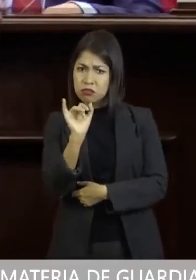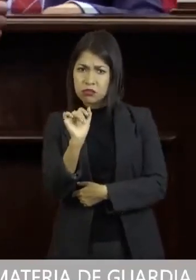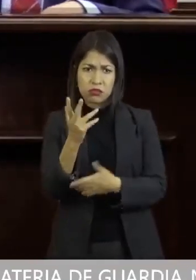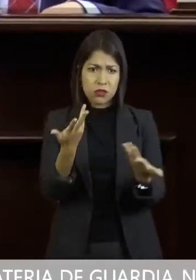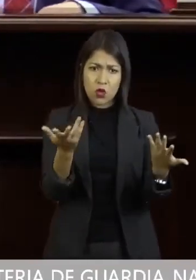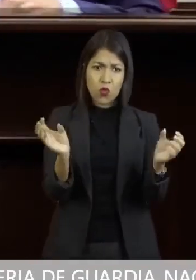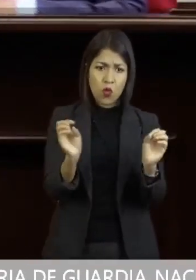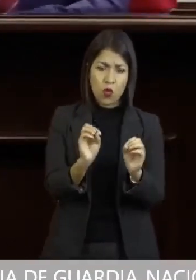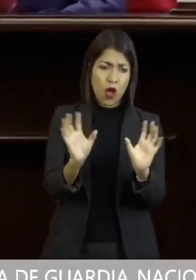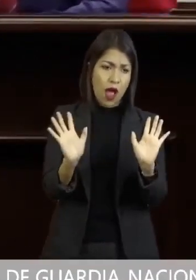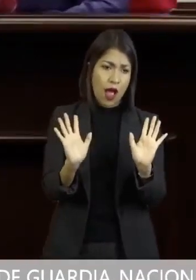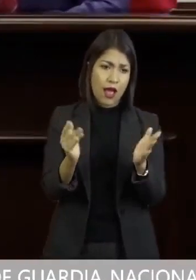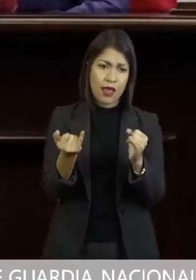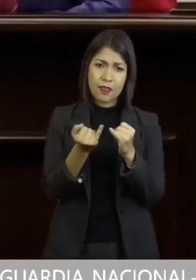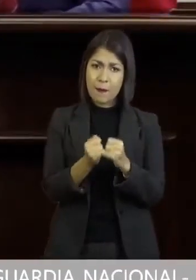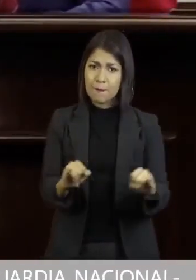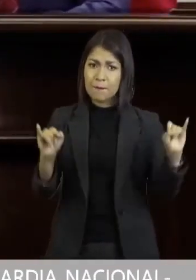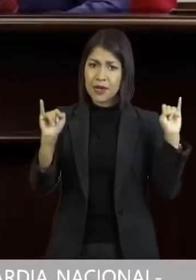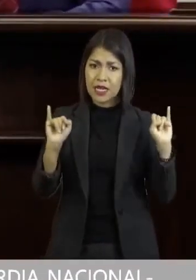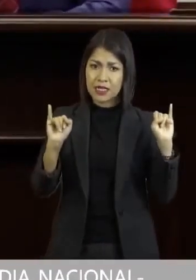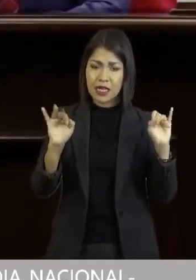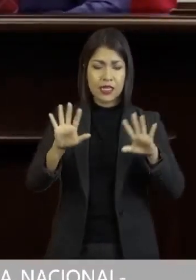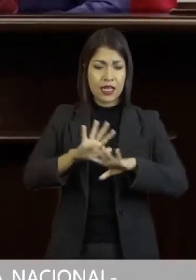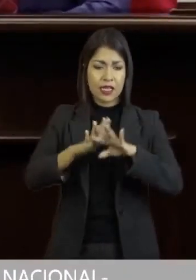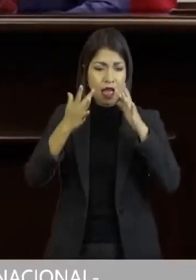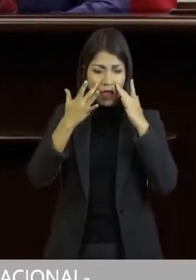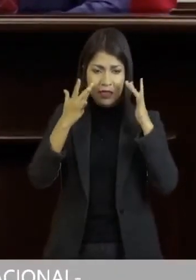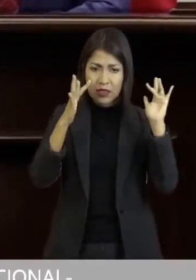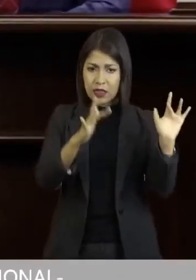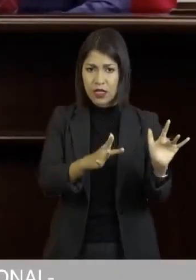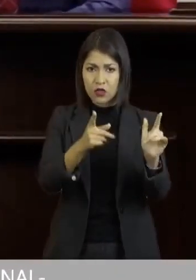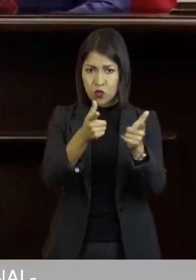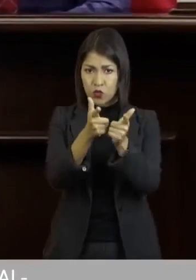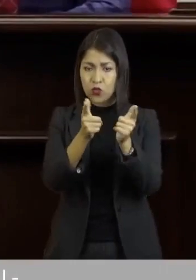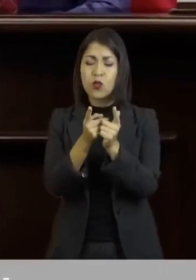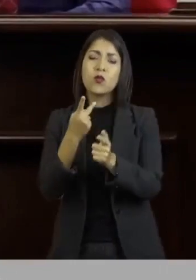No, ya es independiente, me dijeron que había dejado la fracción.